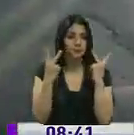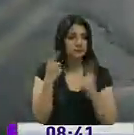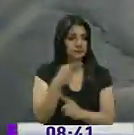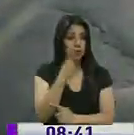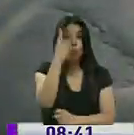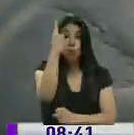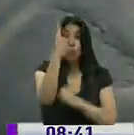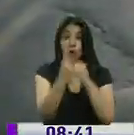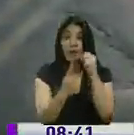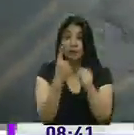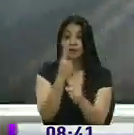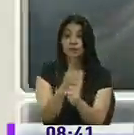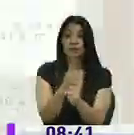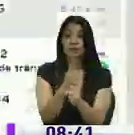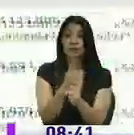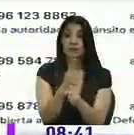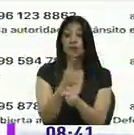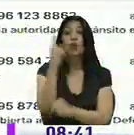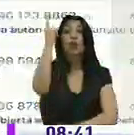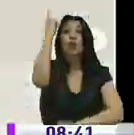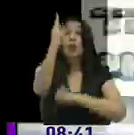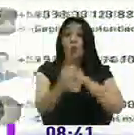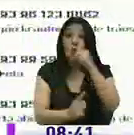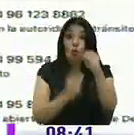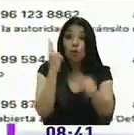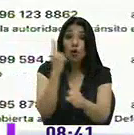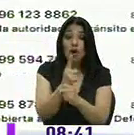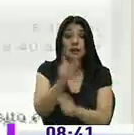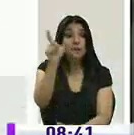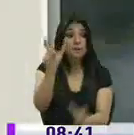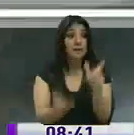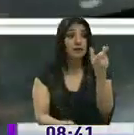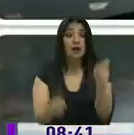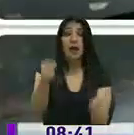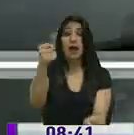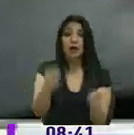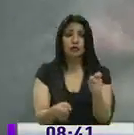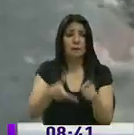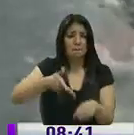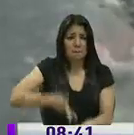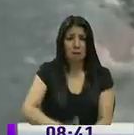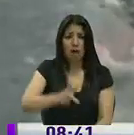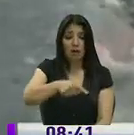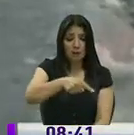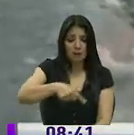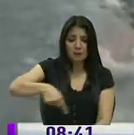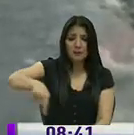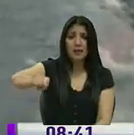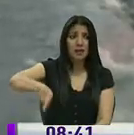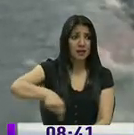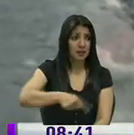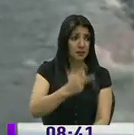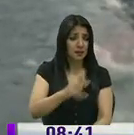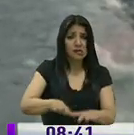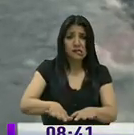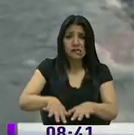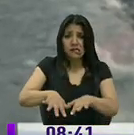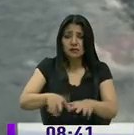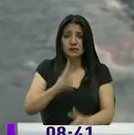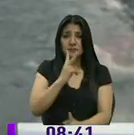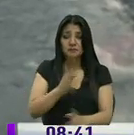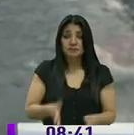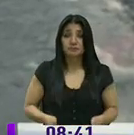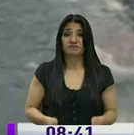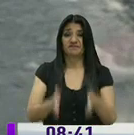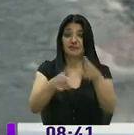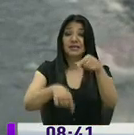año esto es un atentado para las personas que manejan en la vía vean cómo está de levantado la vida que